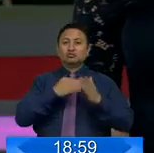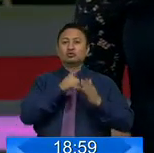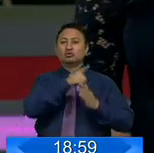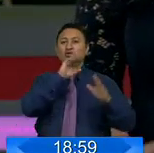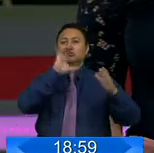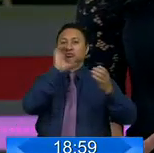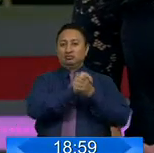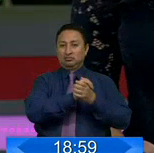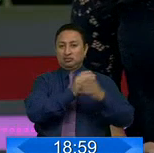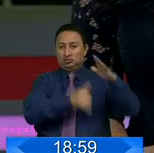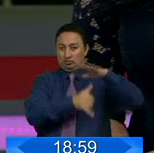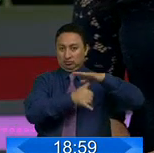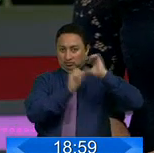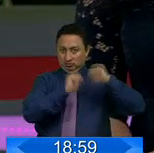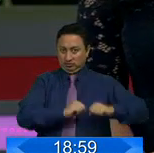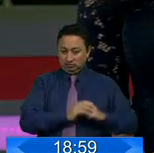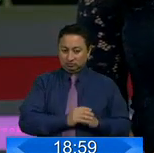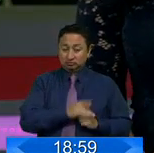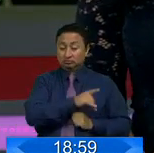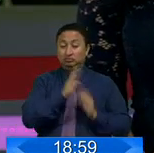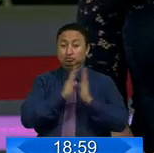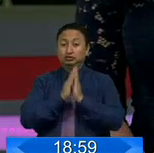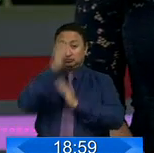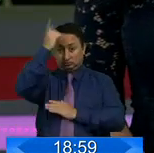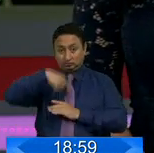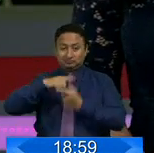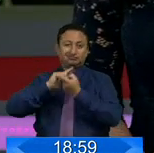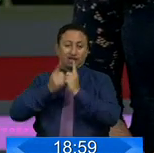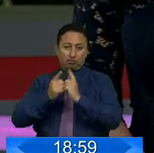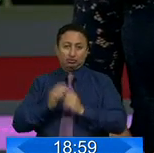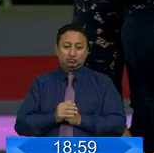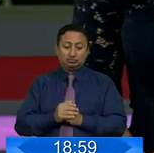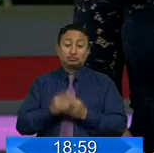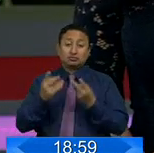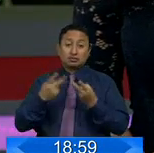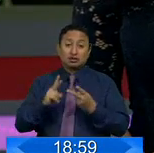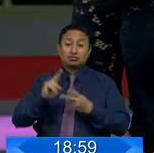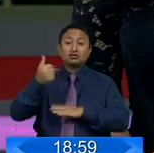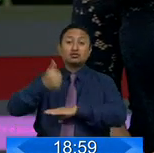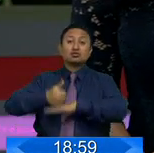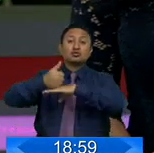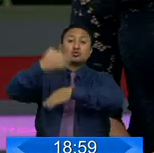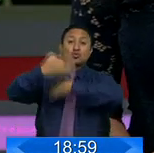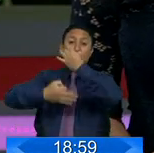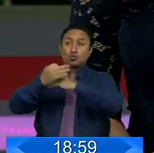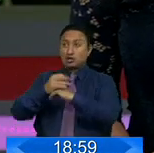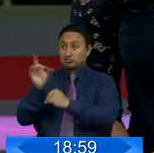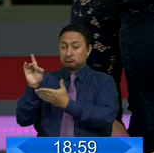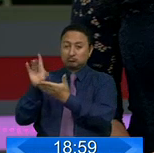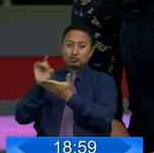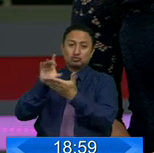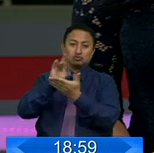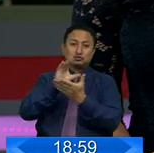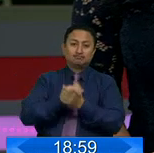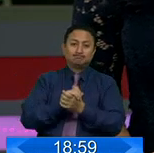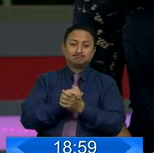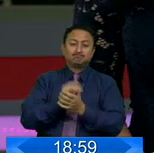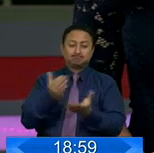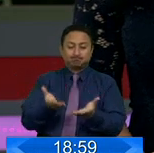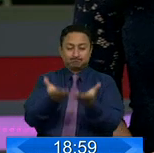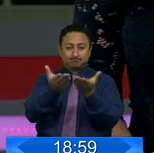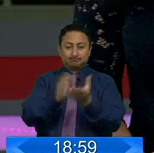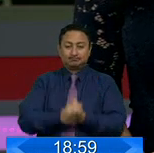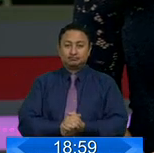igualitario. Ellos solicitan la derogación de la medida, además de la destitución de los jueces que aprobaron la misma. Los detalles en el siguiente